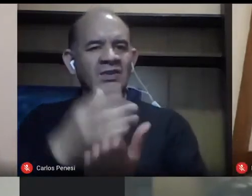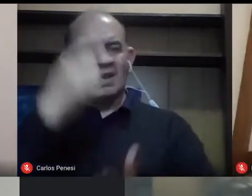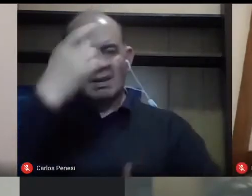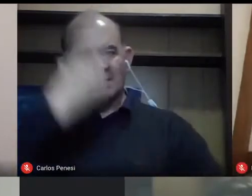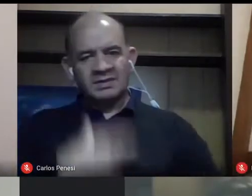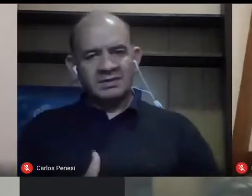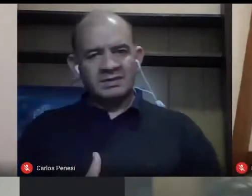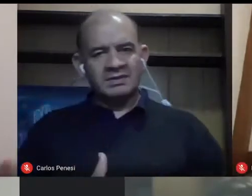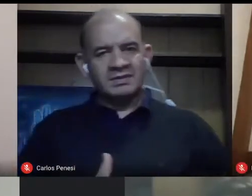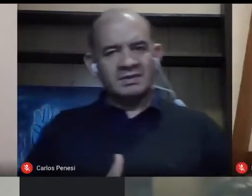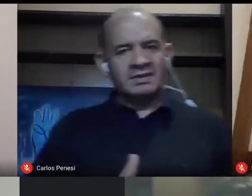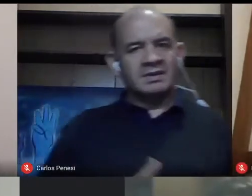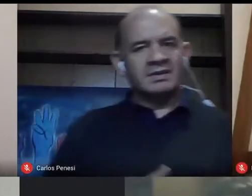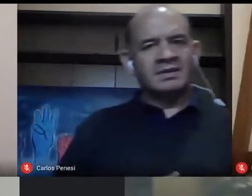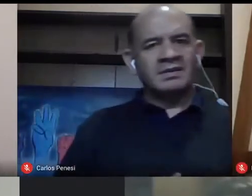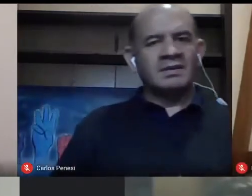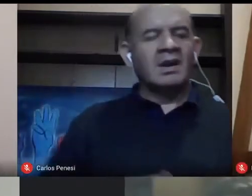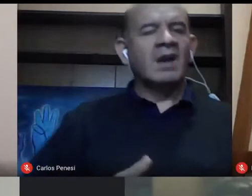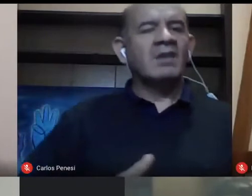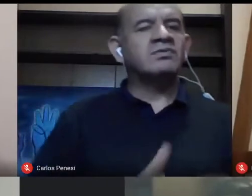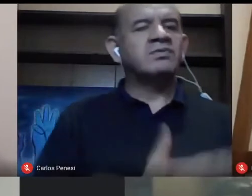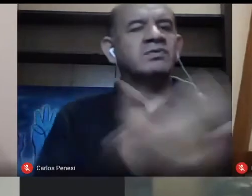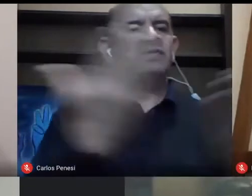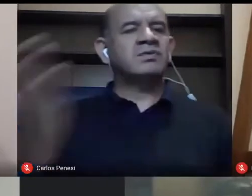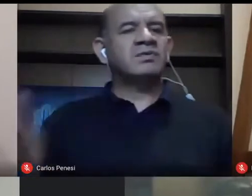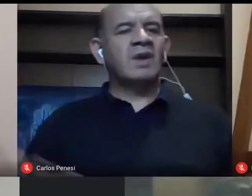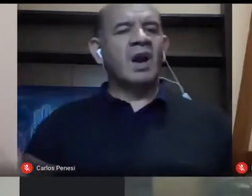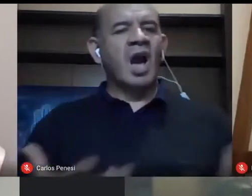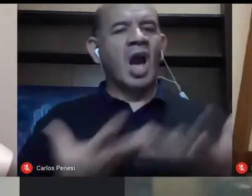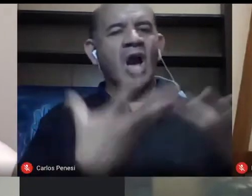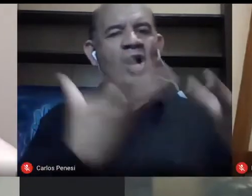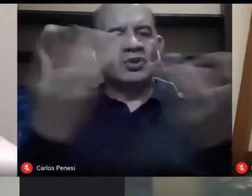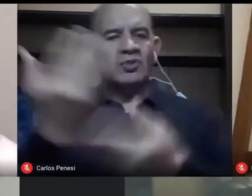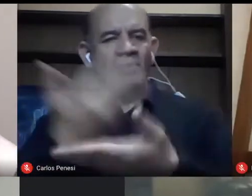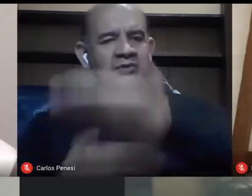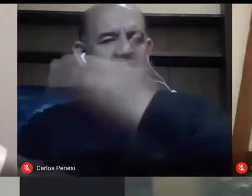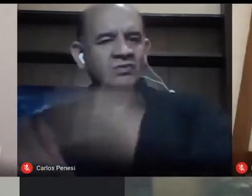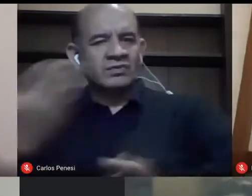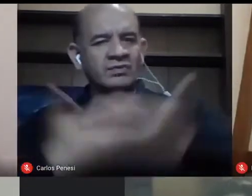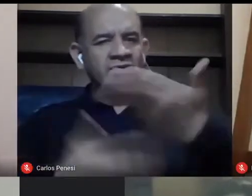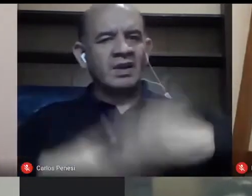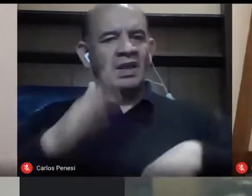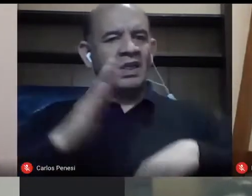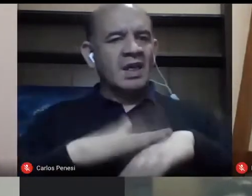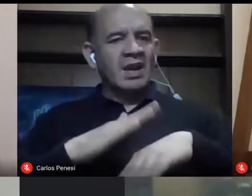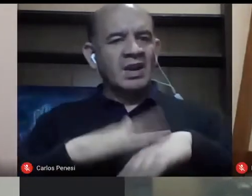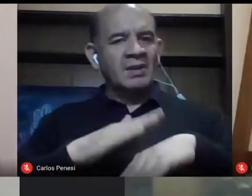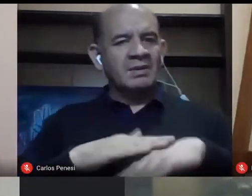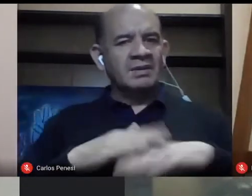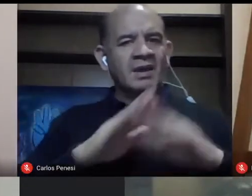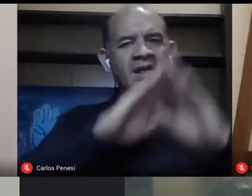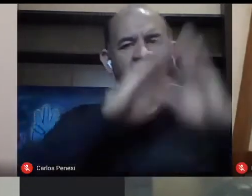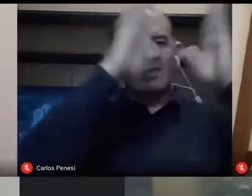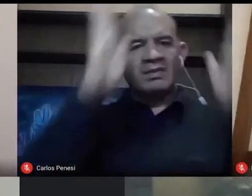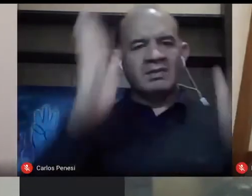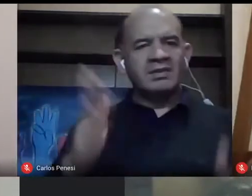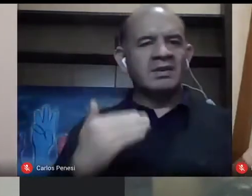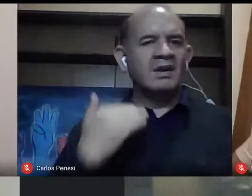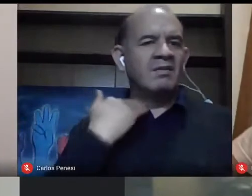Y en relación a los servicios que brinda la biblioteca o al rol específico que tiene en lo vinculado al acceso a la